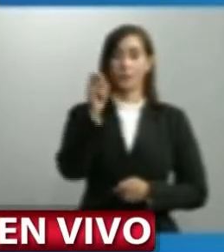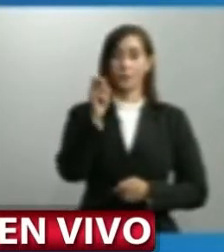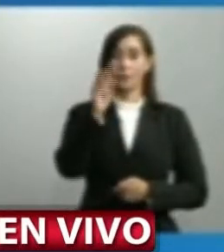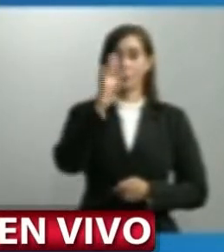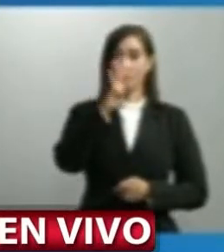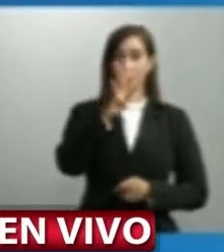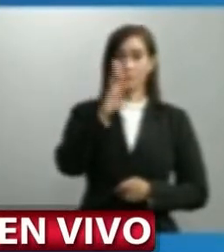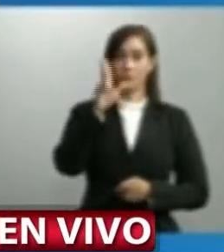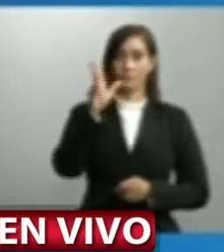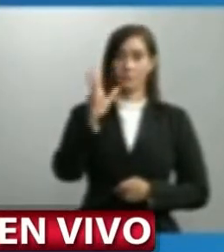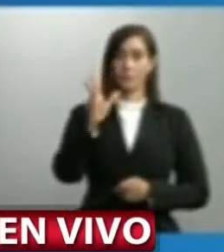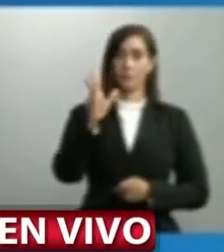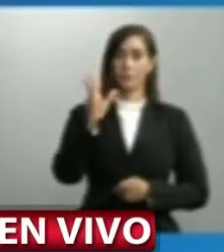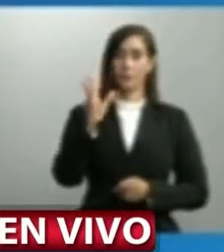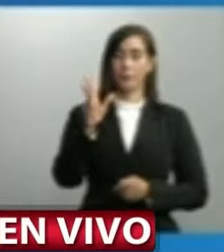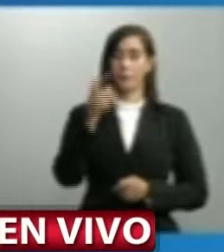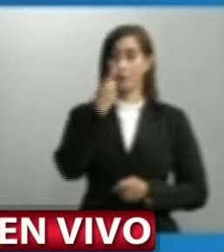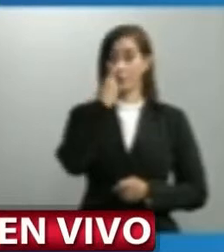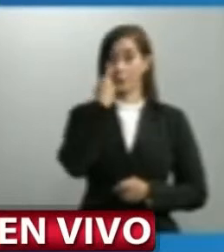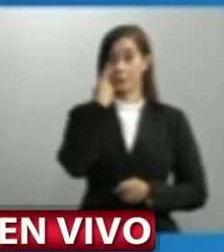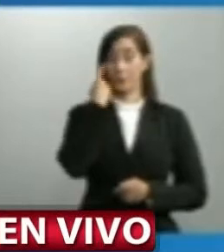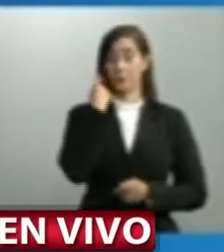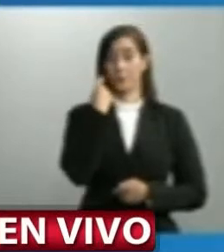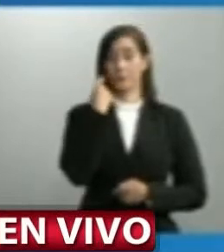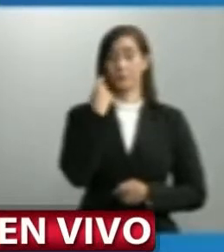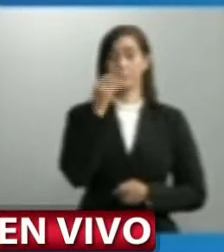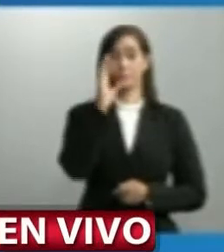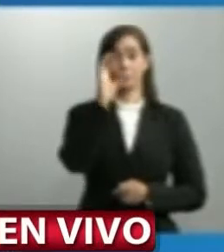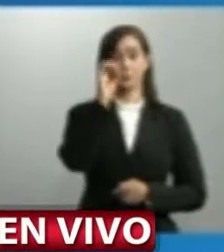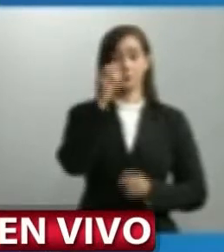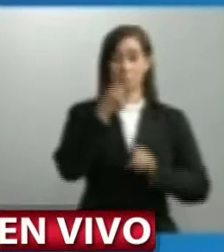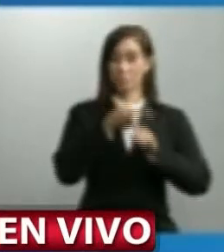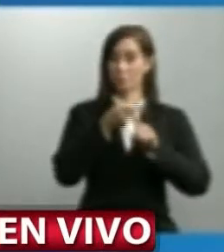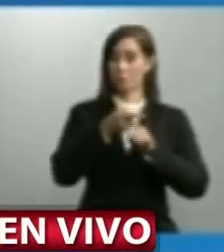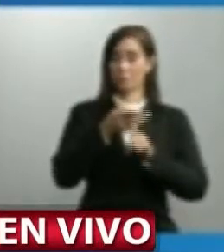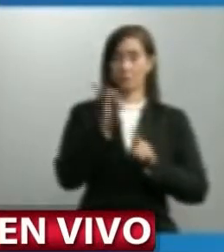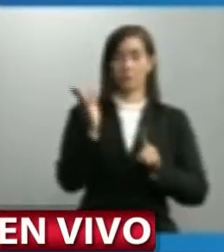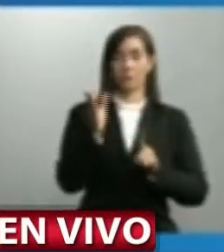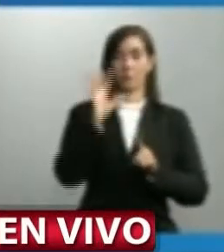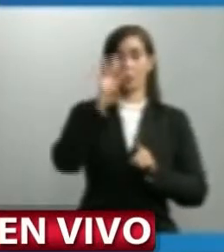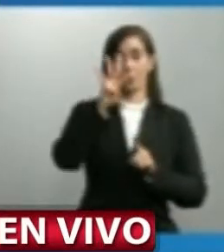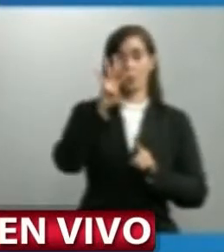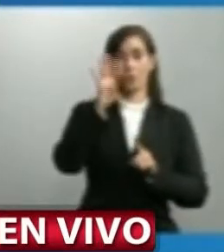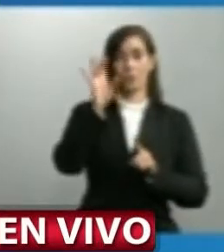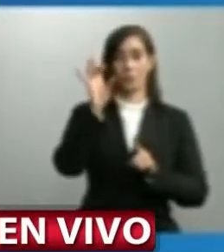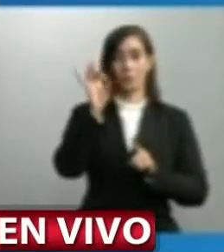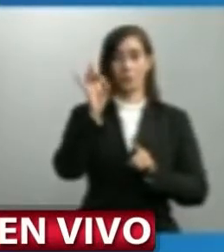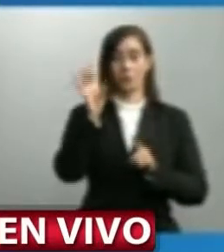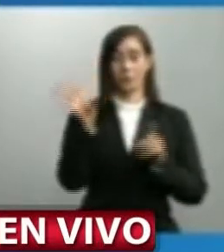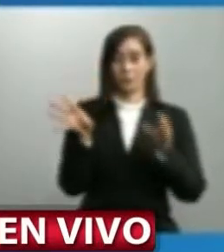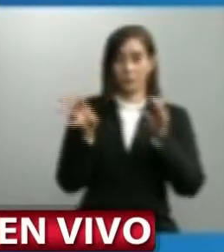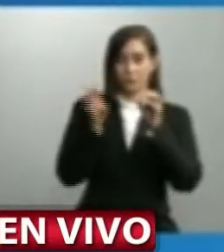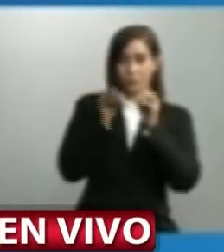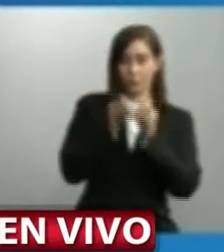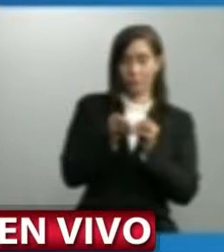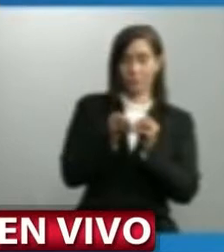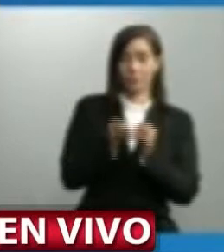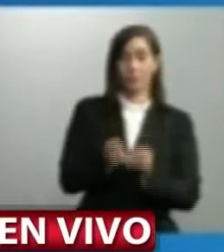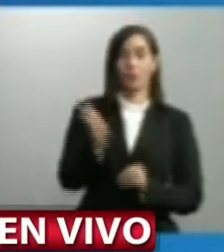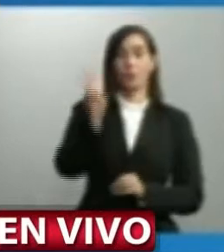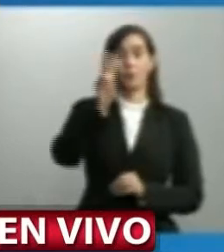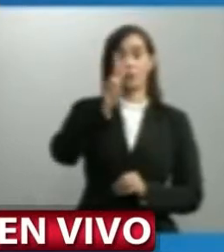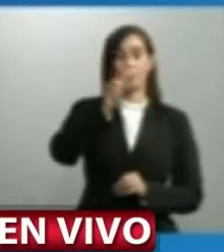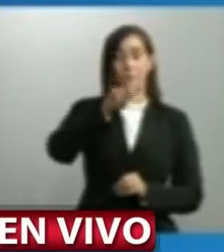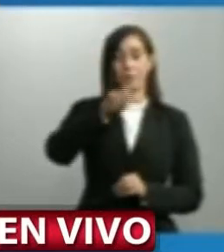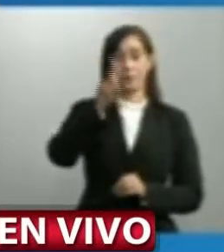243 pruebas realizadas, 0 casos nuevos, 48 acumulados,